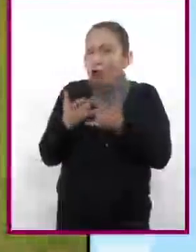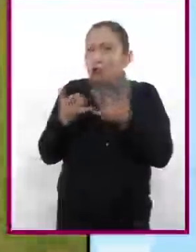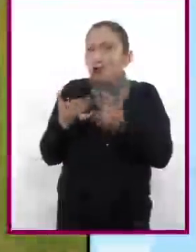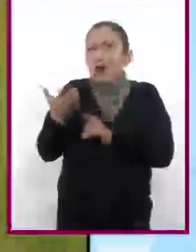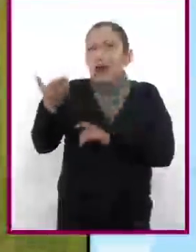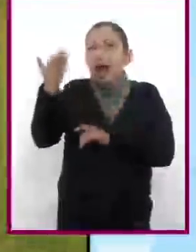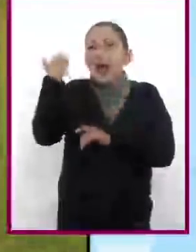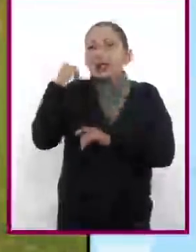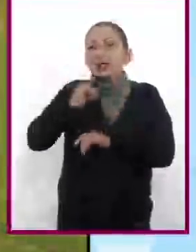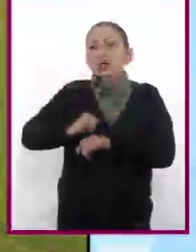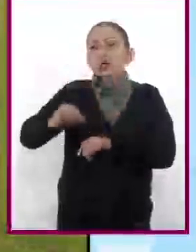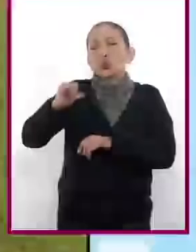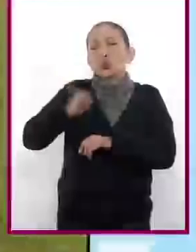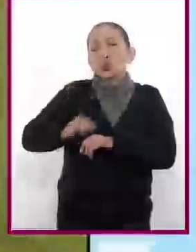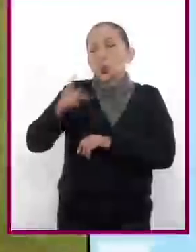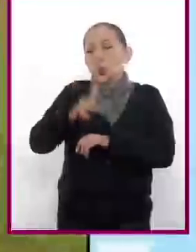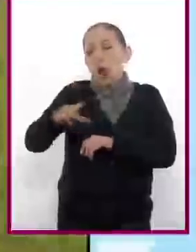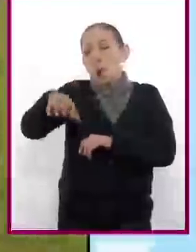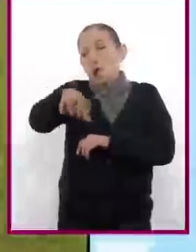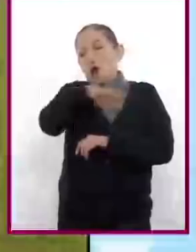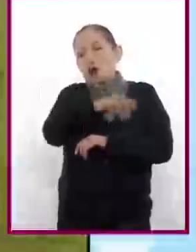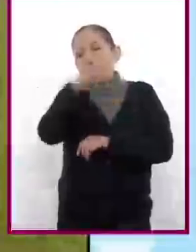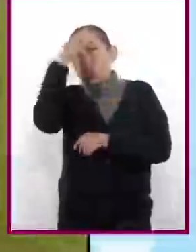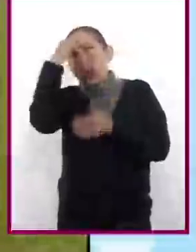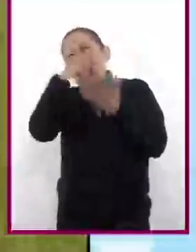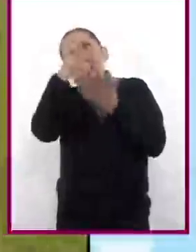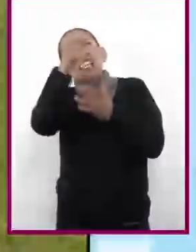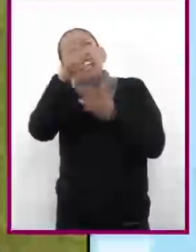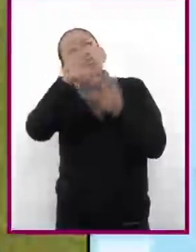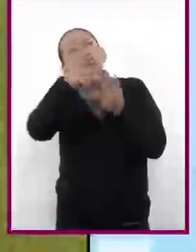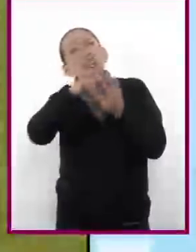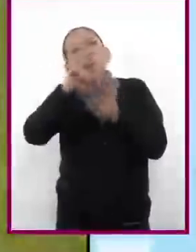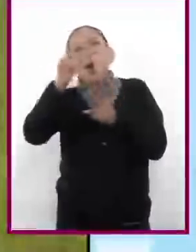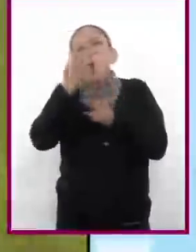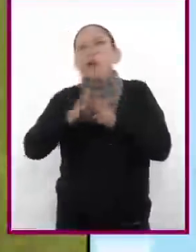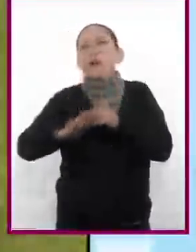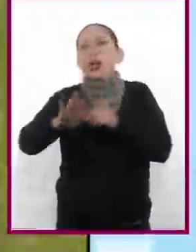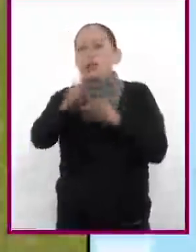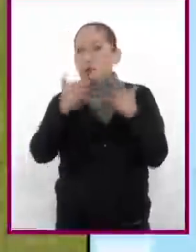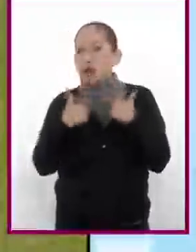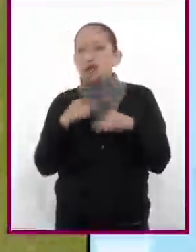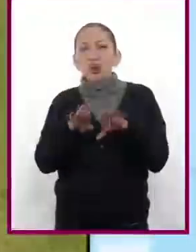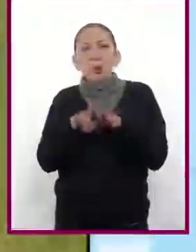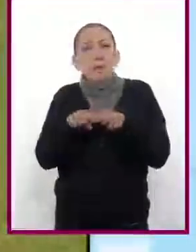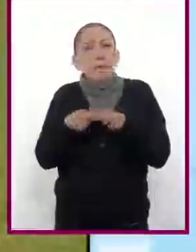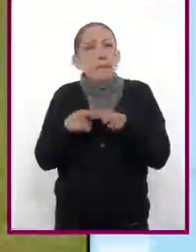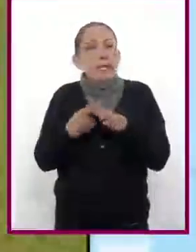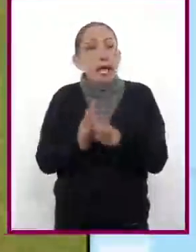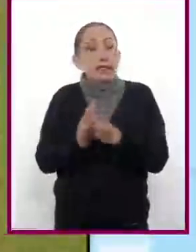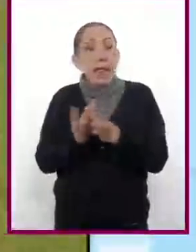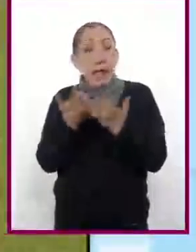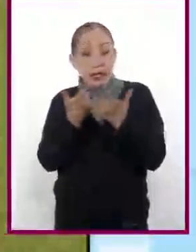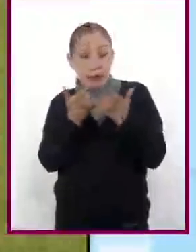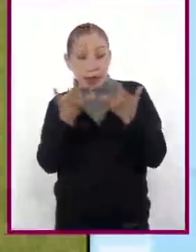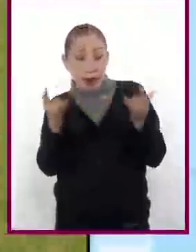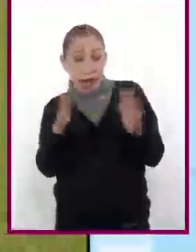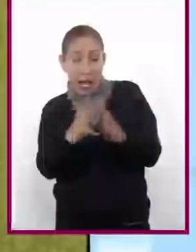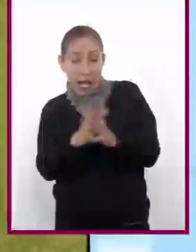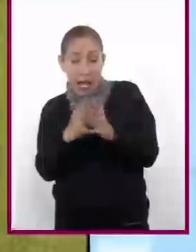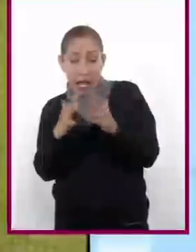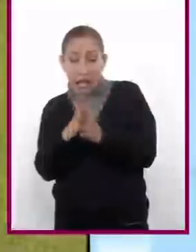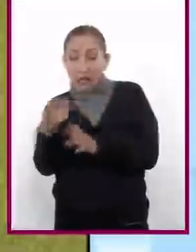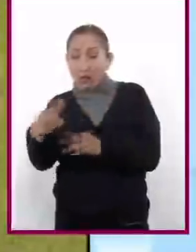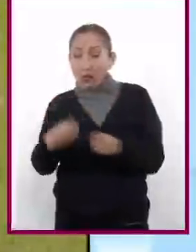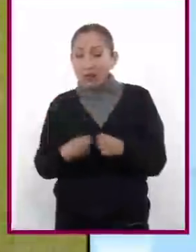civilizaciones prehispánicas, sus creencias sobre el origen del universo y de los seres humanos, pasajes de sus guerras y de su